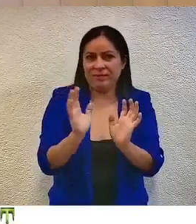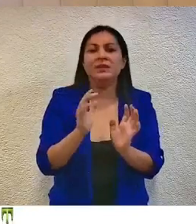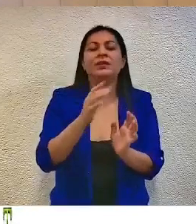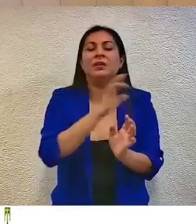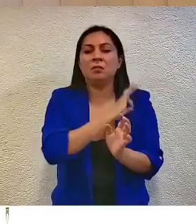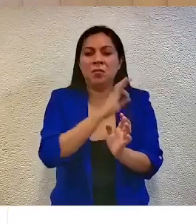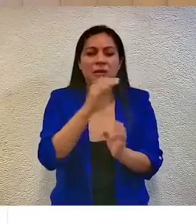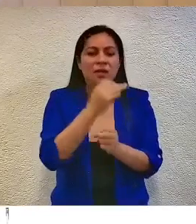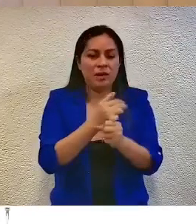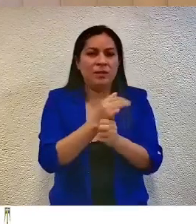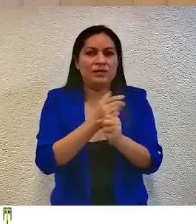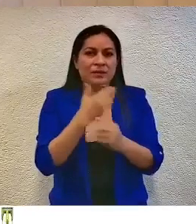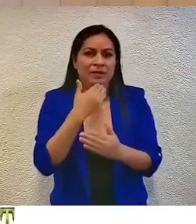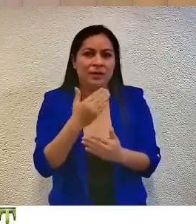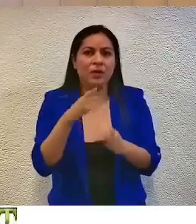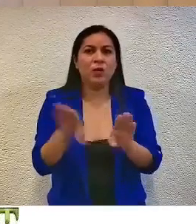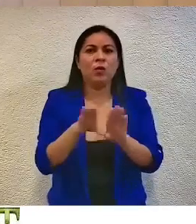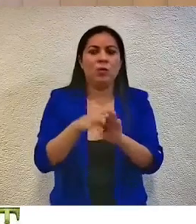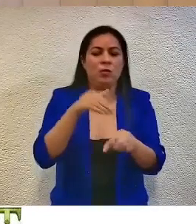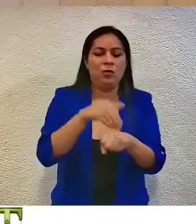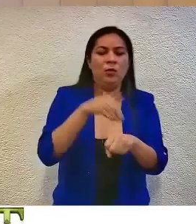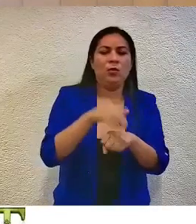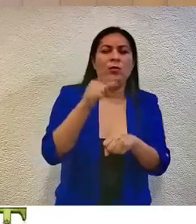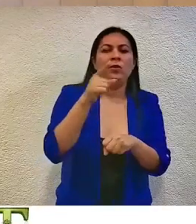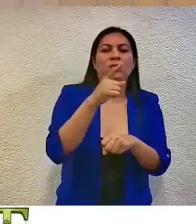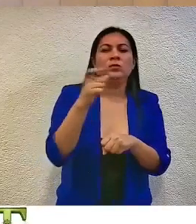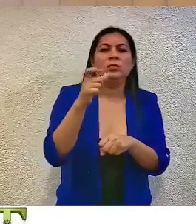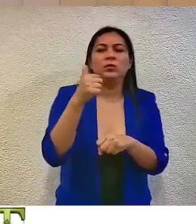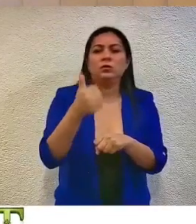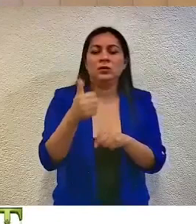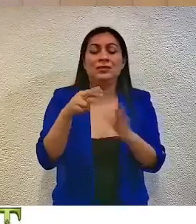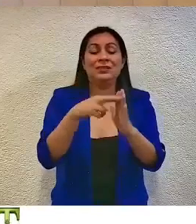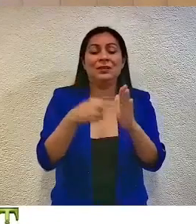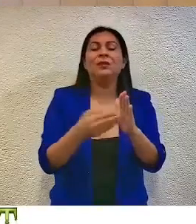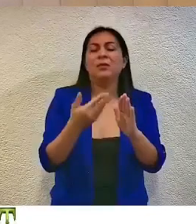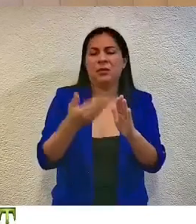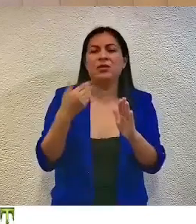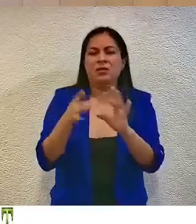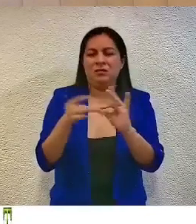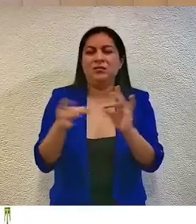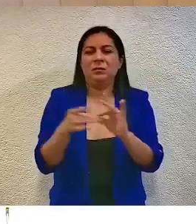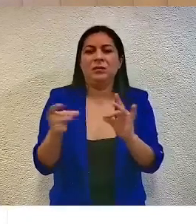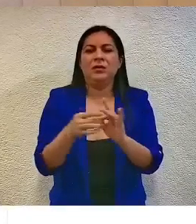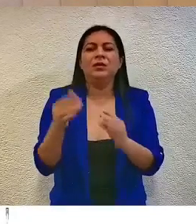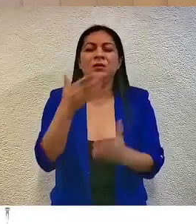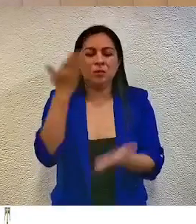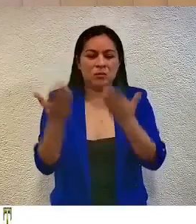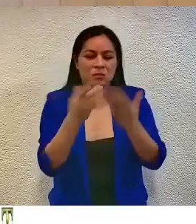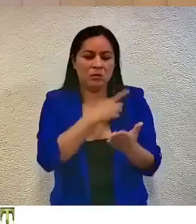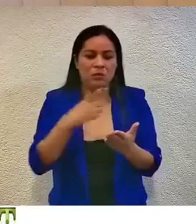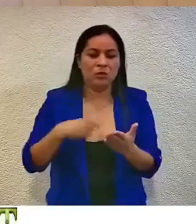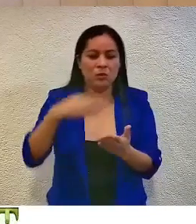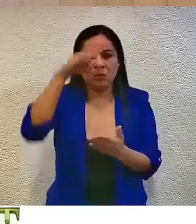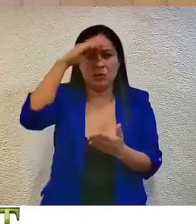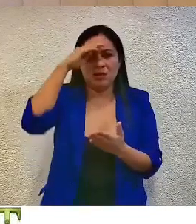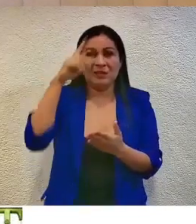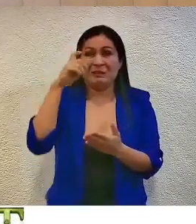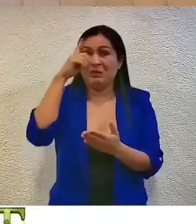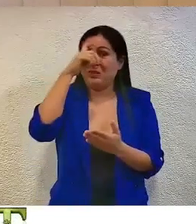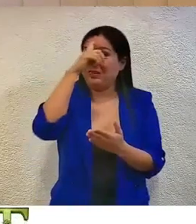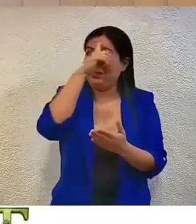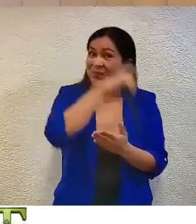improcedencia, como lo dispone el numeral 106 del reglamento antecitado, en cuyo estudio también se debe considerar la complejidad,